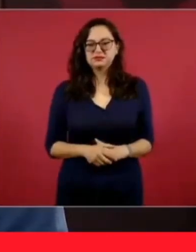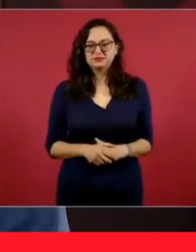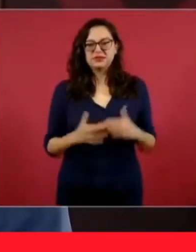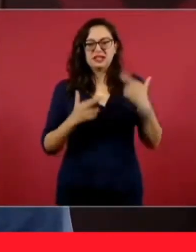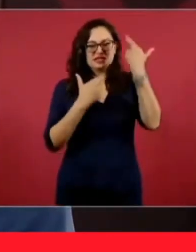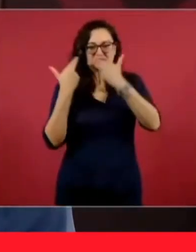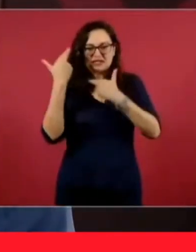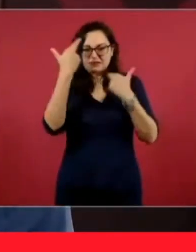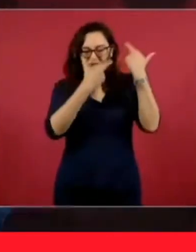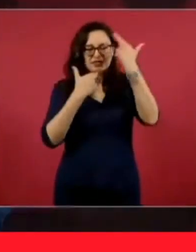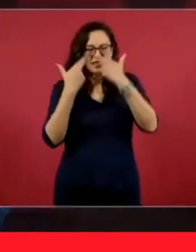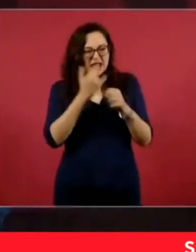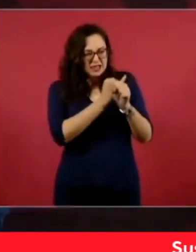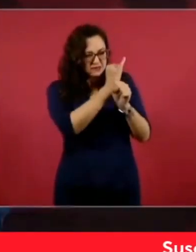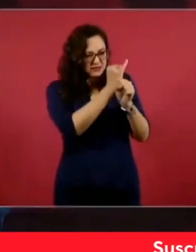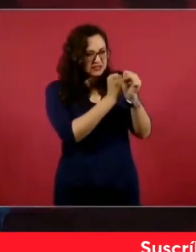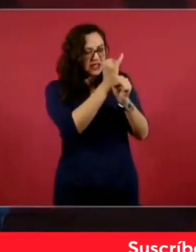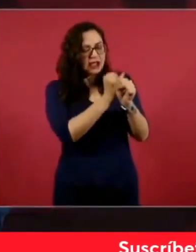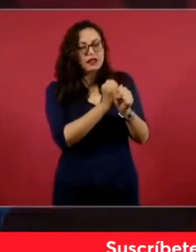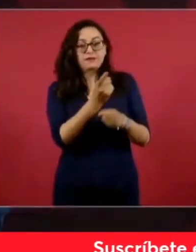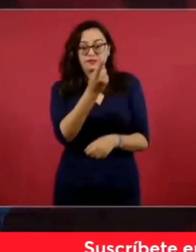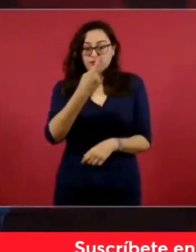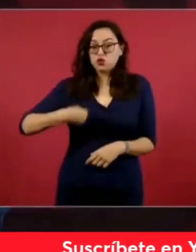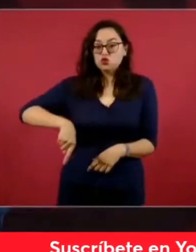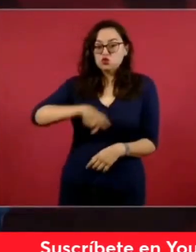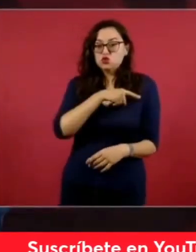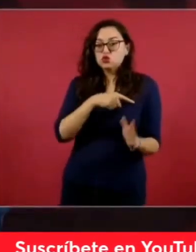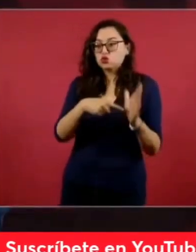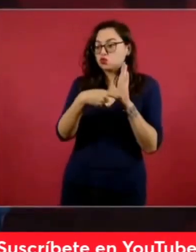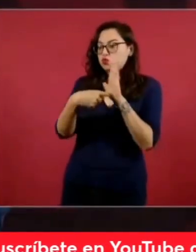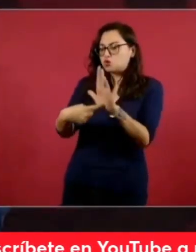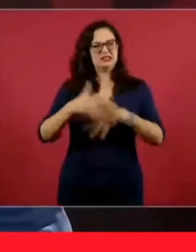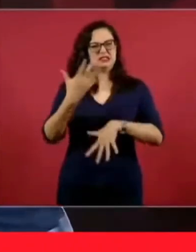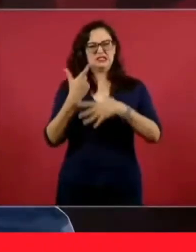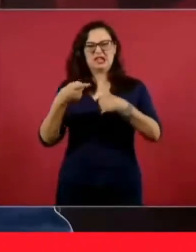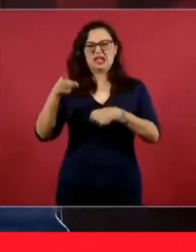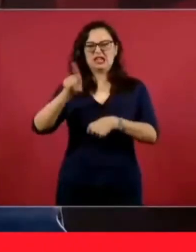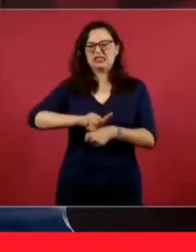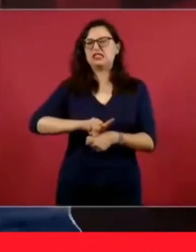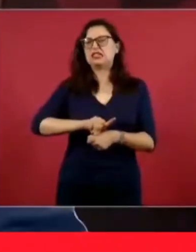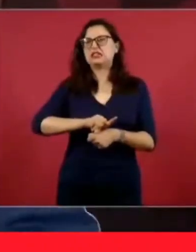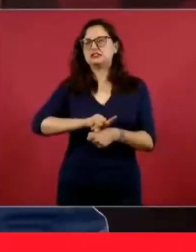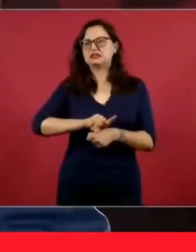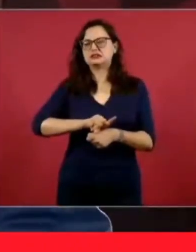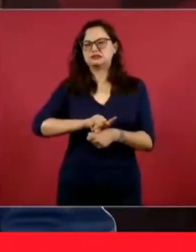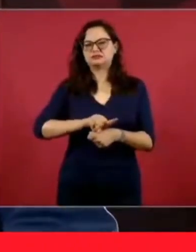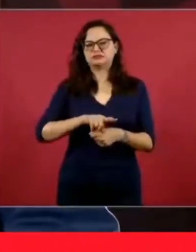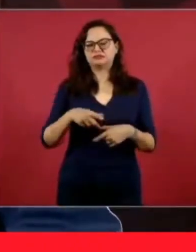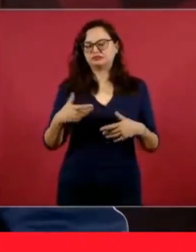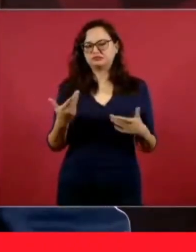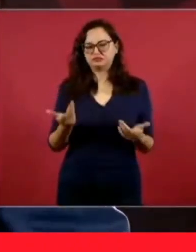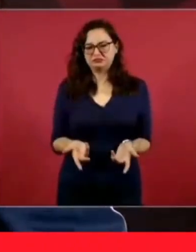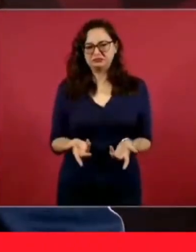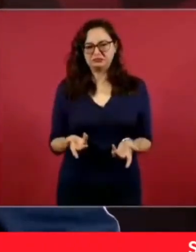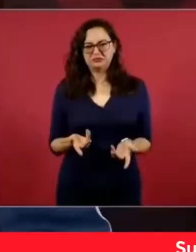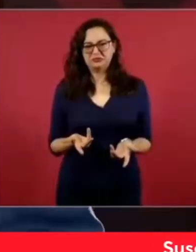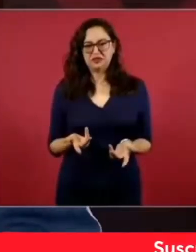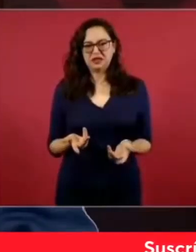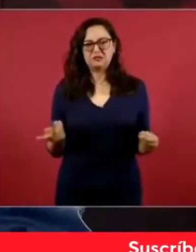De todo un día, que tuviésemos oportunidad, no solo nosotros,